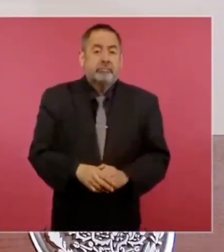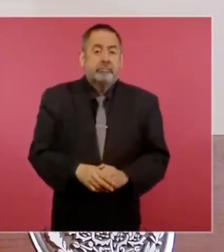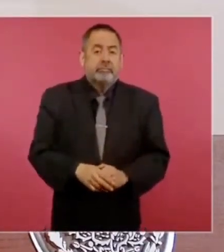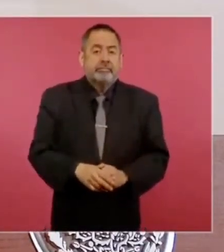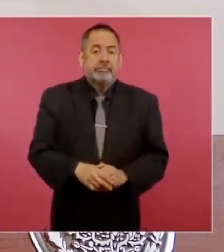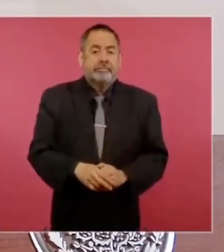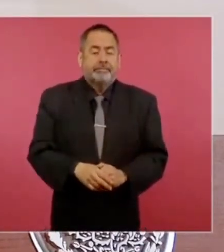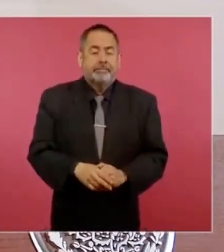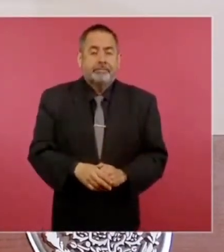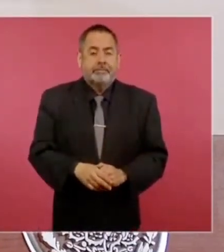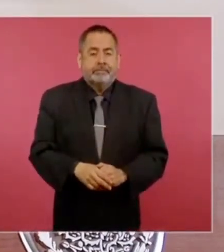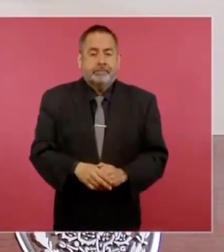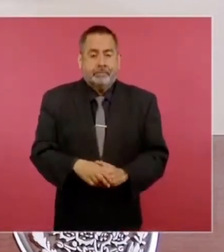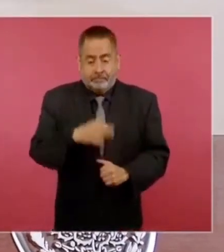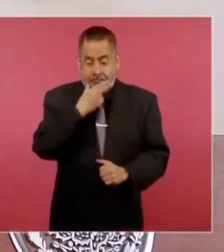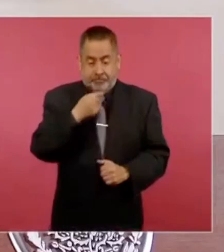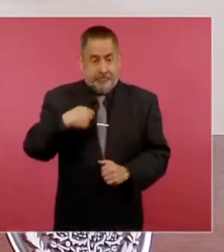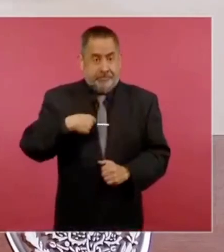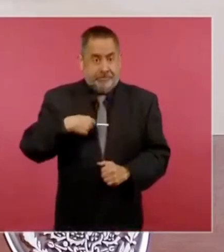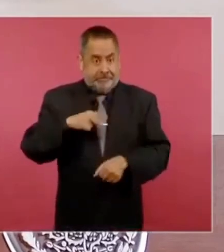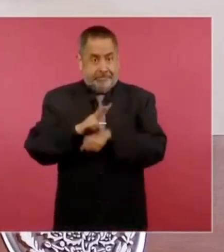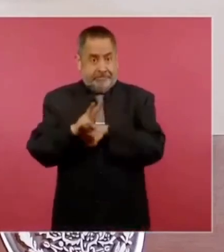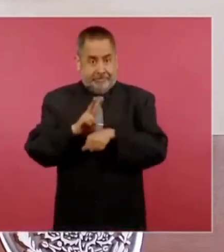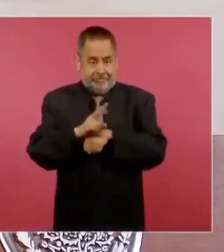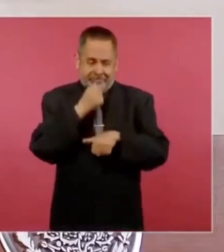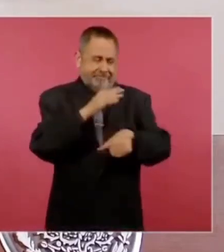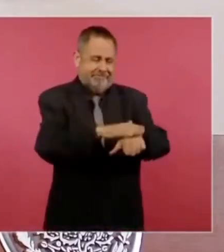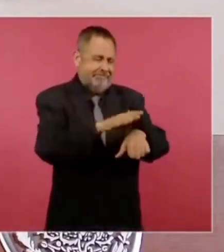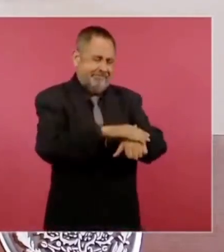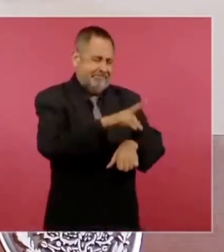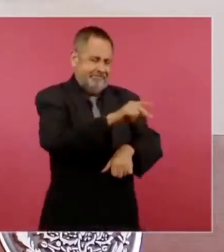Este empresario venezolano,